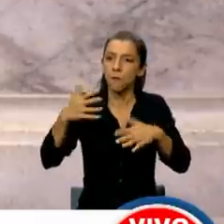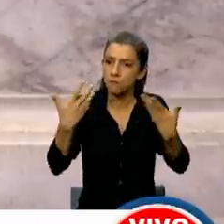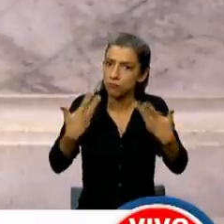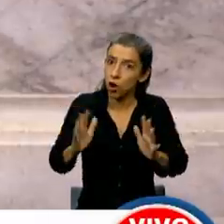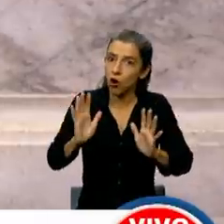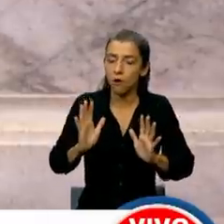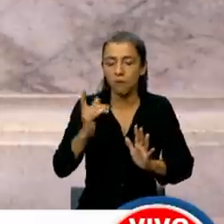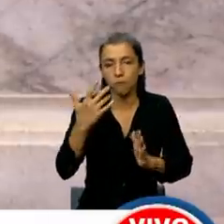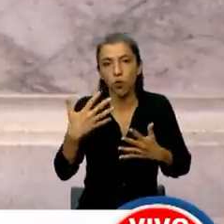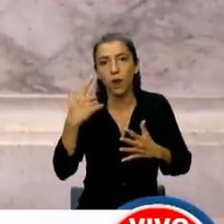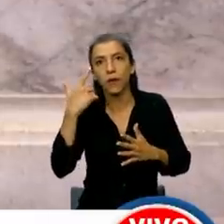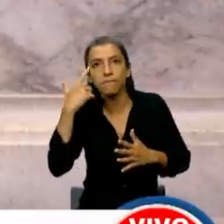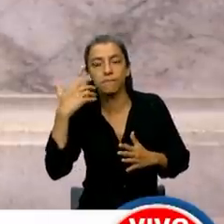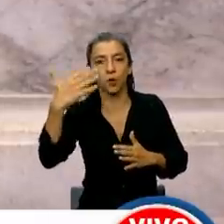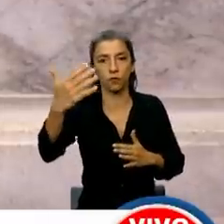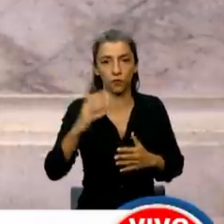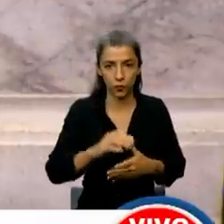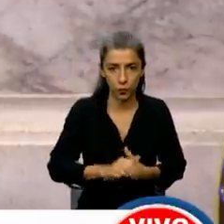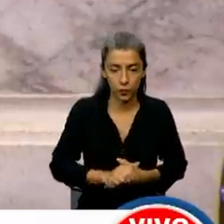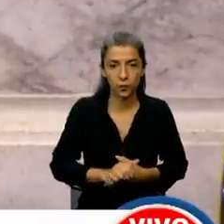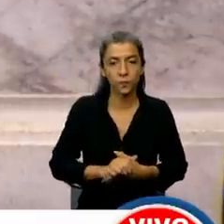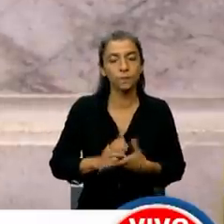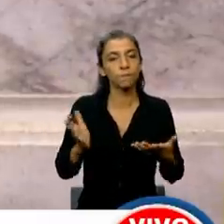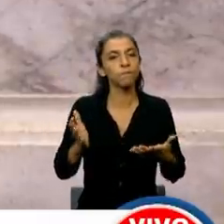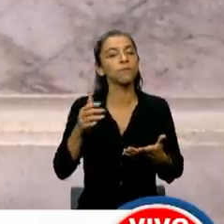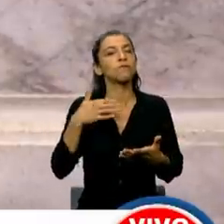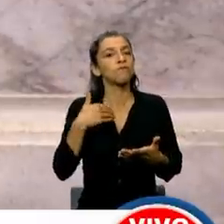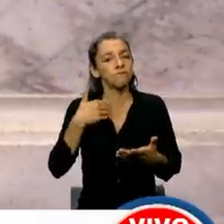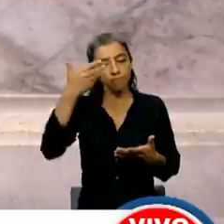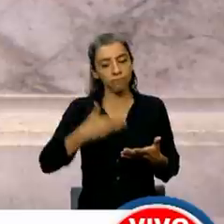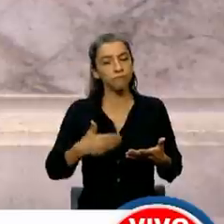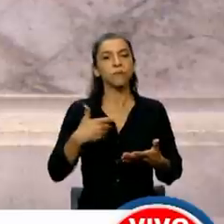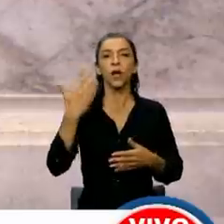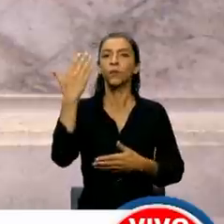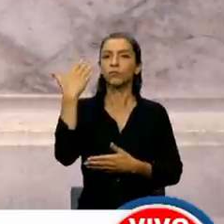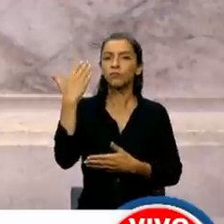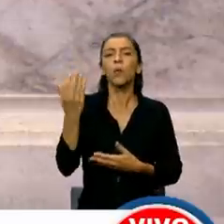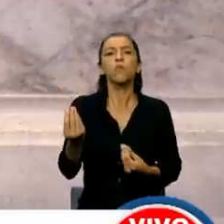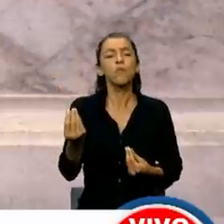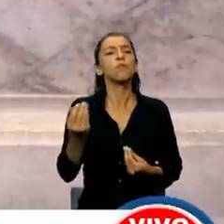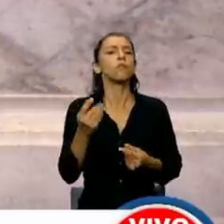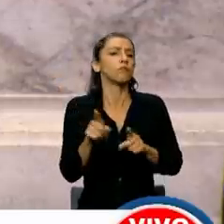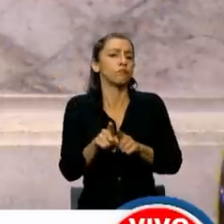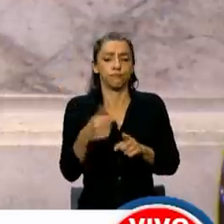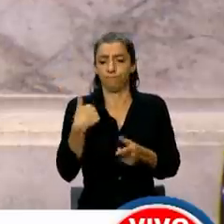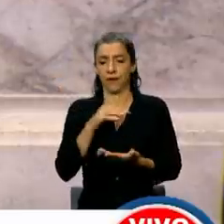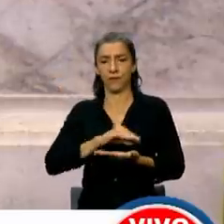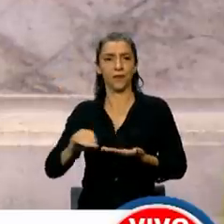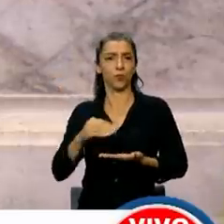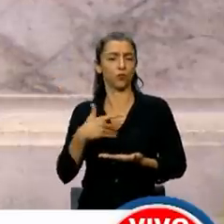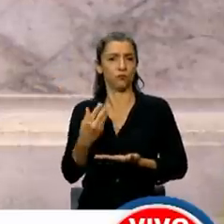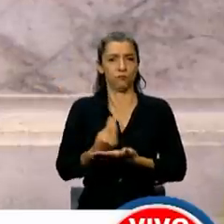previsibilidad y en ese sentido me toca estar haciendo uso de la palabra obviamente como legislador